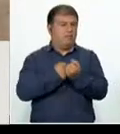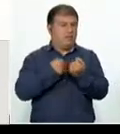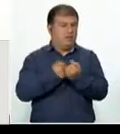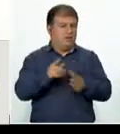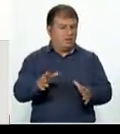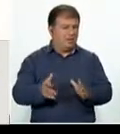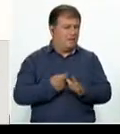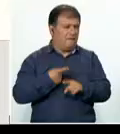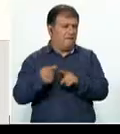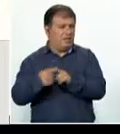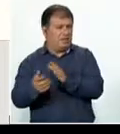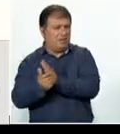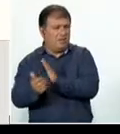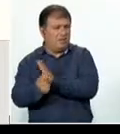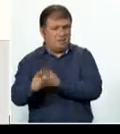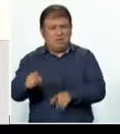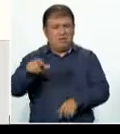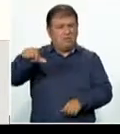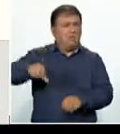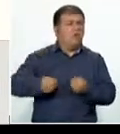talentosos músicos en comparación con ella.